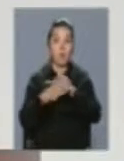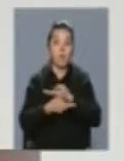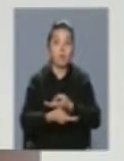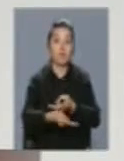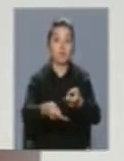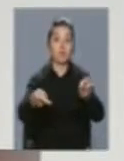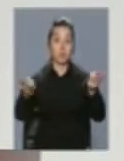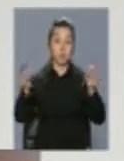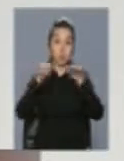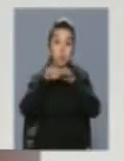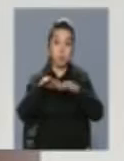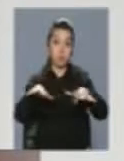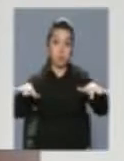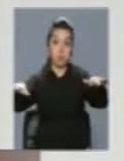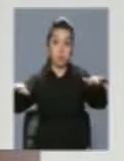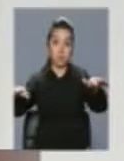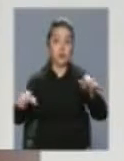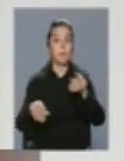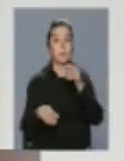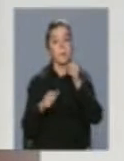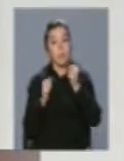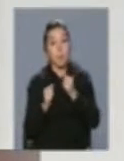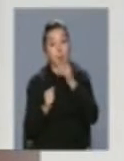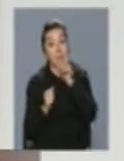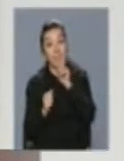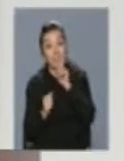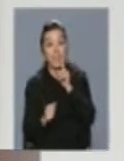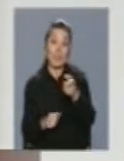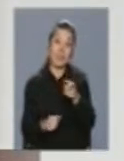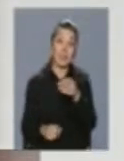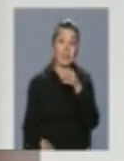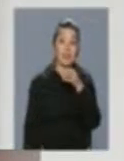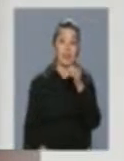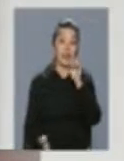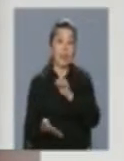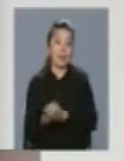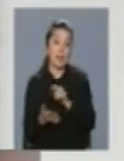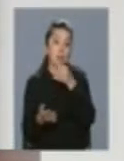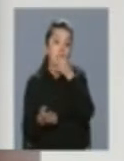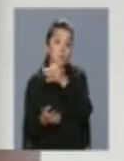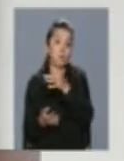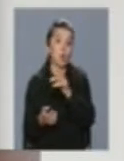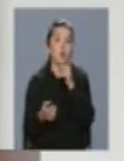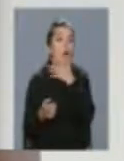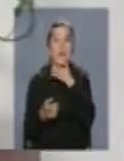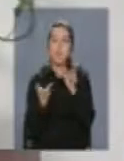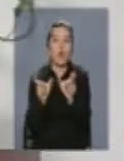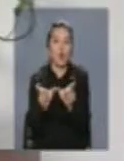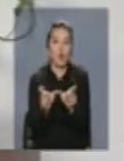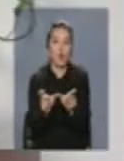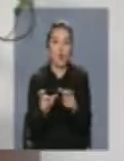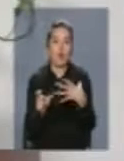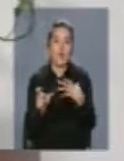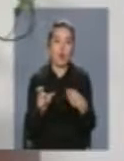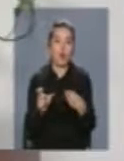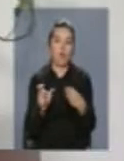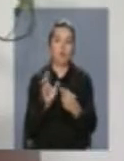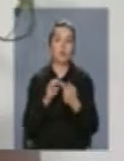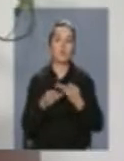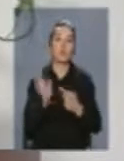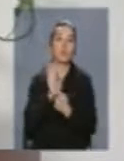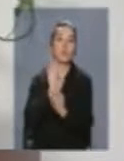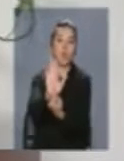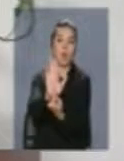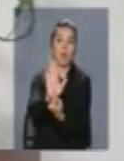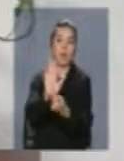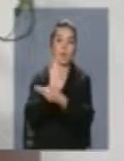redes sociales puede generar indeseables reacciones. Dejamos de tener control de lo que le ocurre a nuestros hijos, los estamos